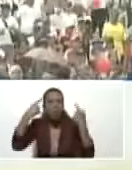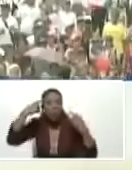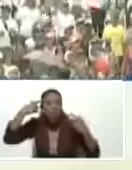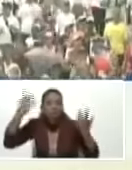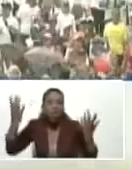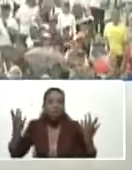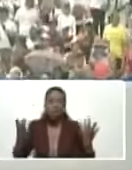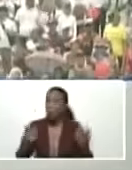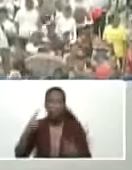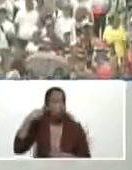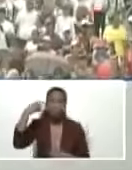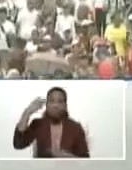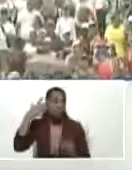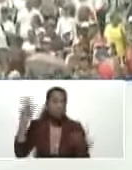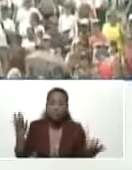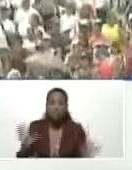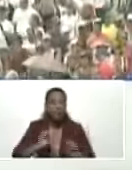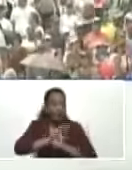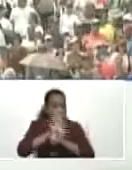¿O soy medio loco?